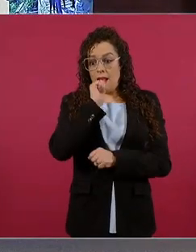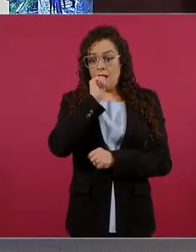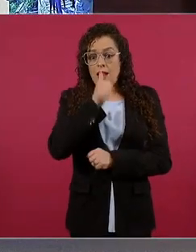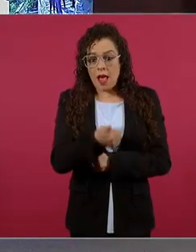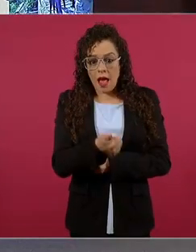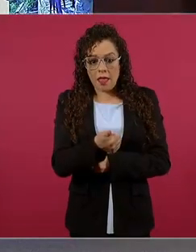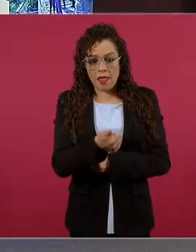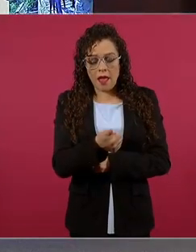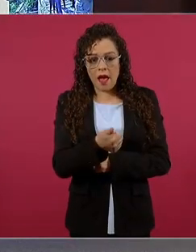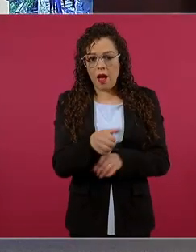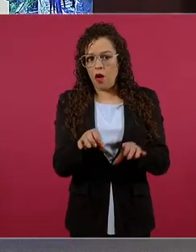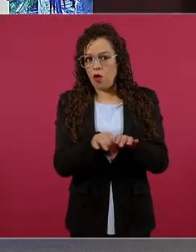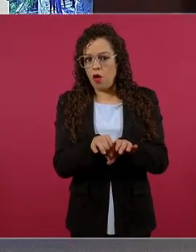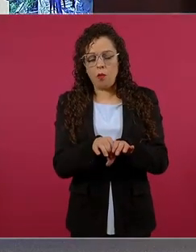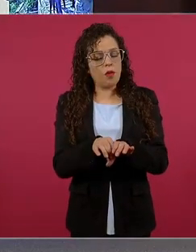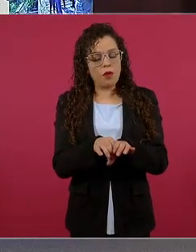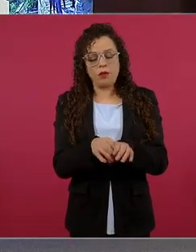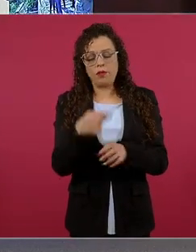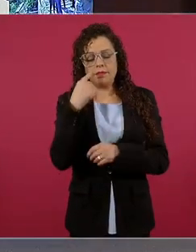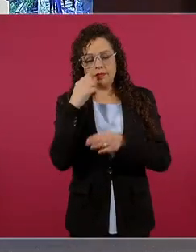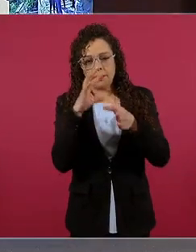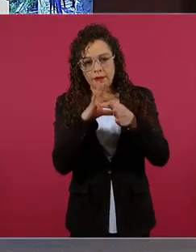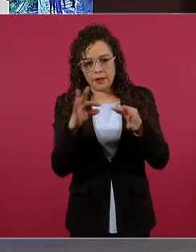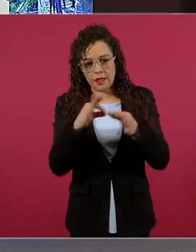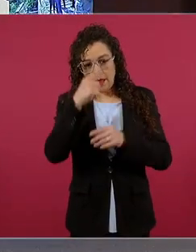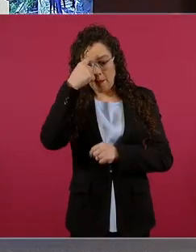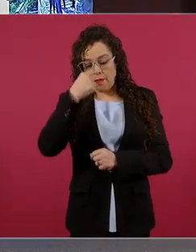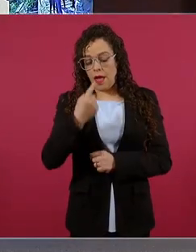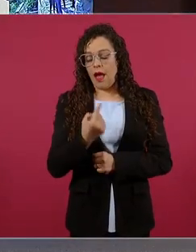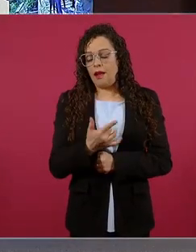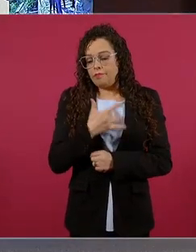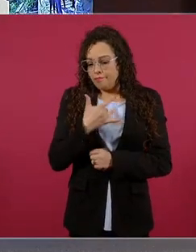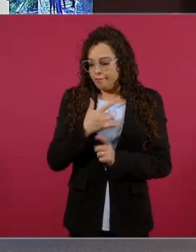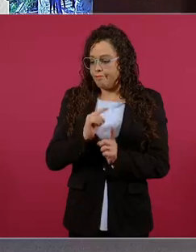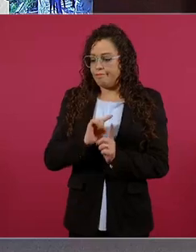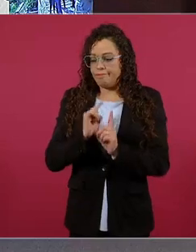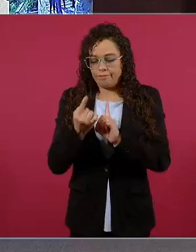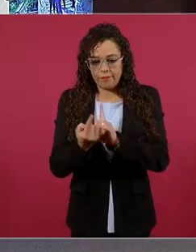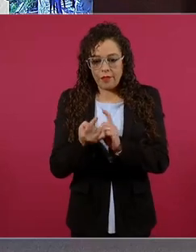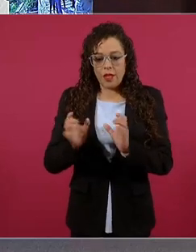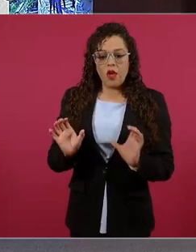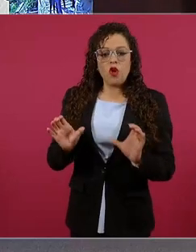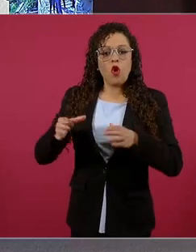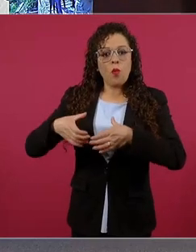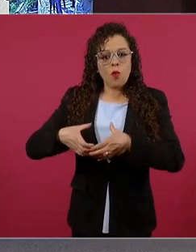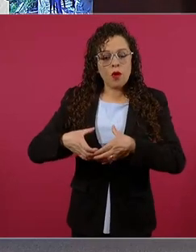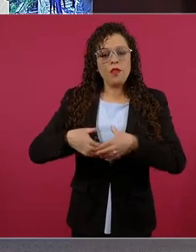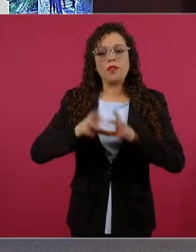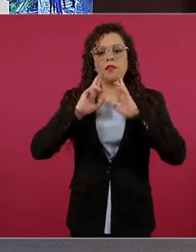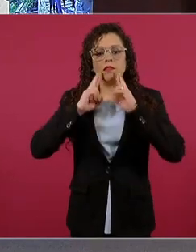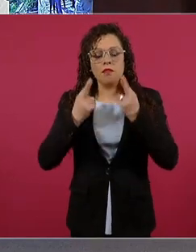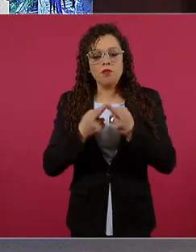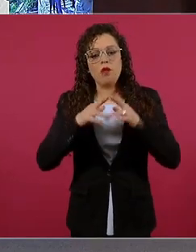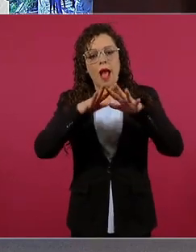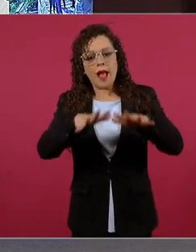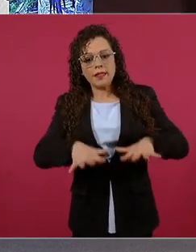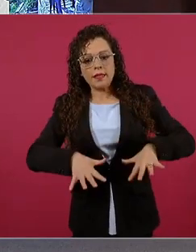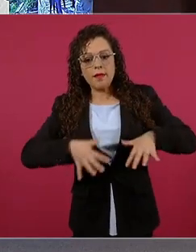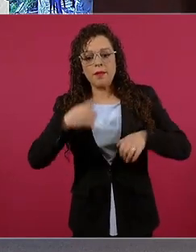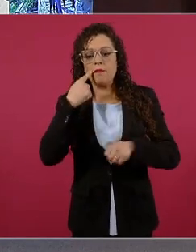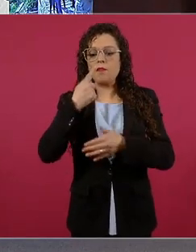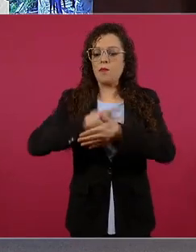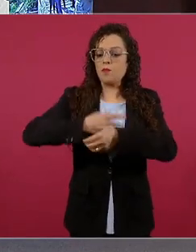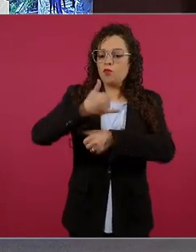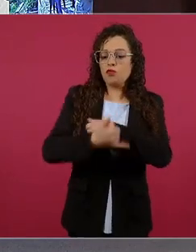mucha sensibilización. Hicieron muchísimas asambleas con las comunidades explicándoles del proyecto, de